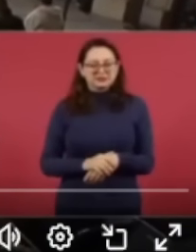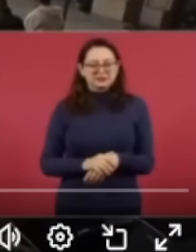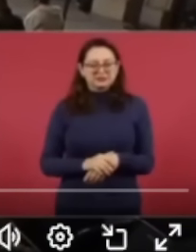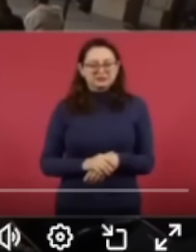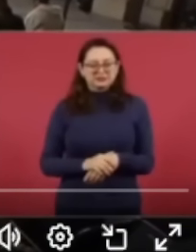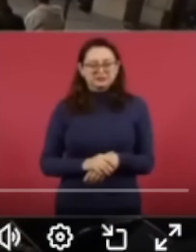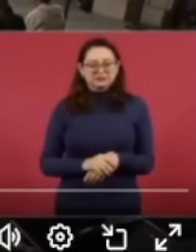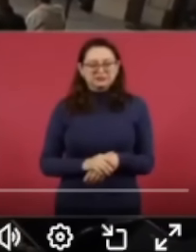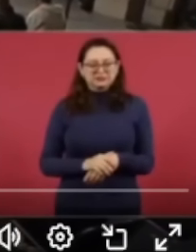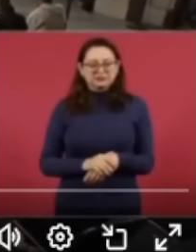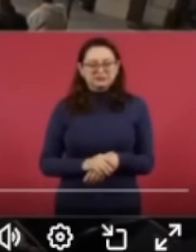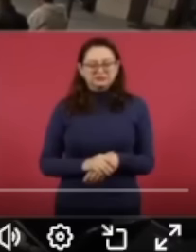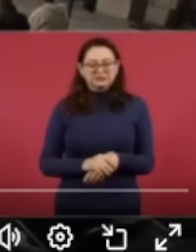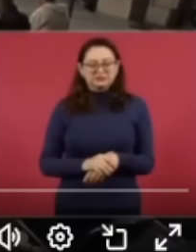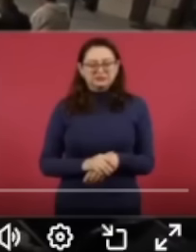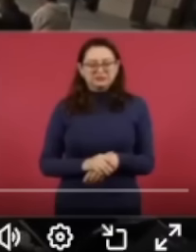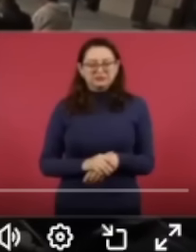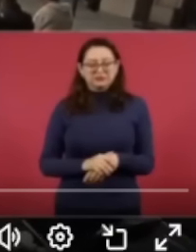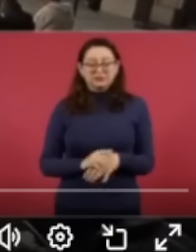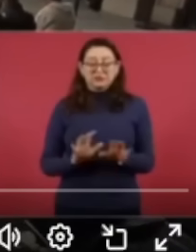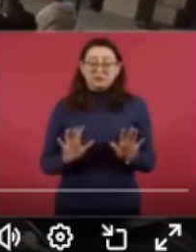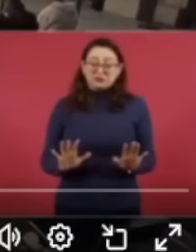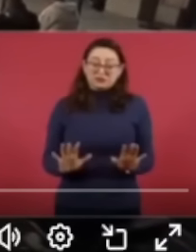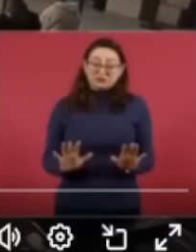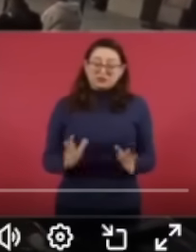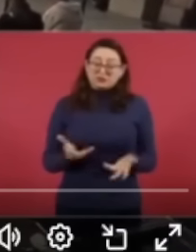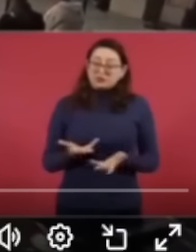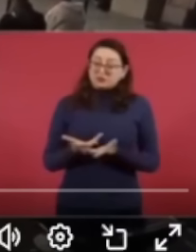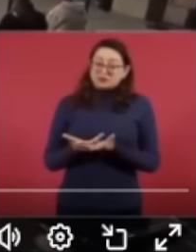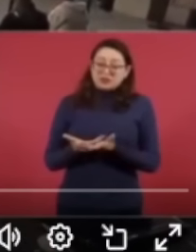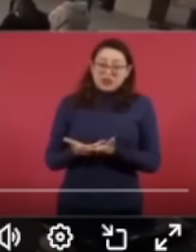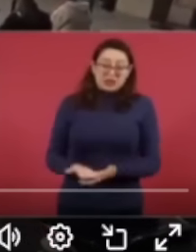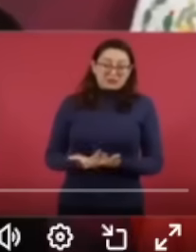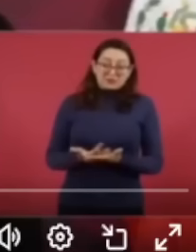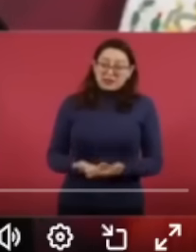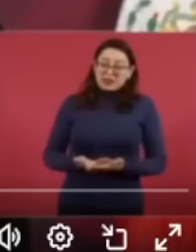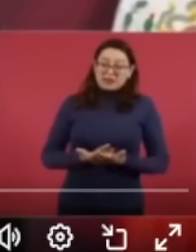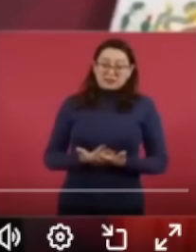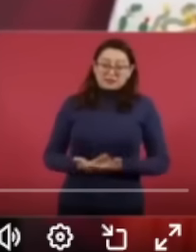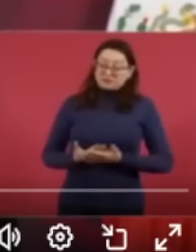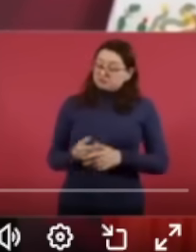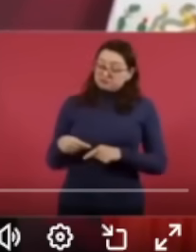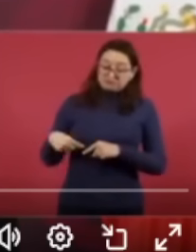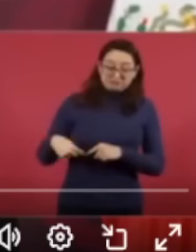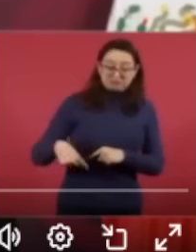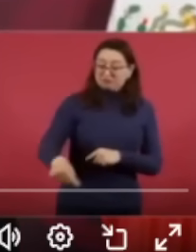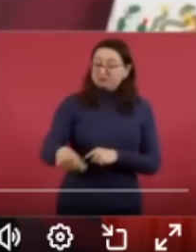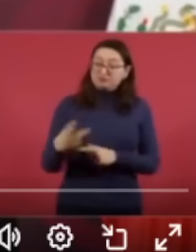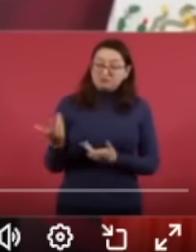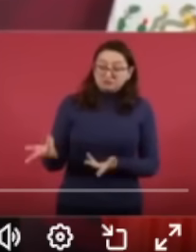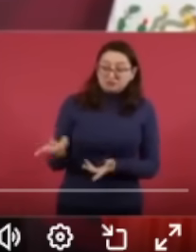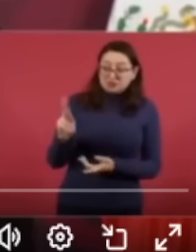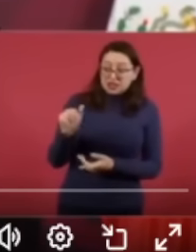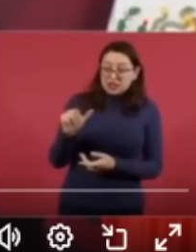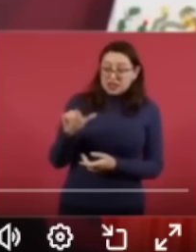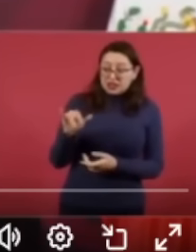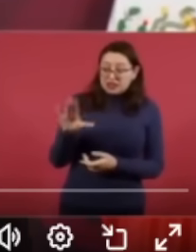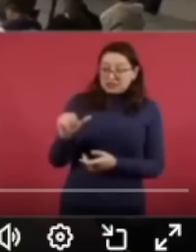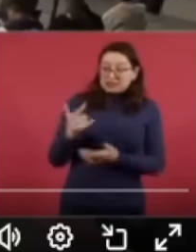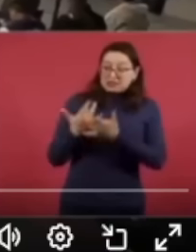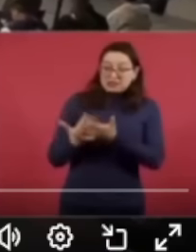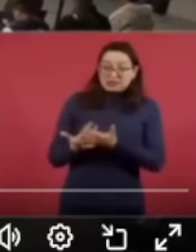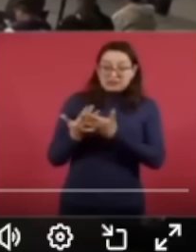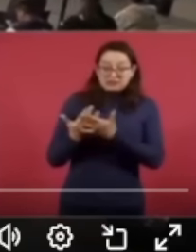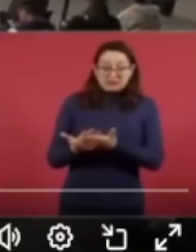hipocresía vamos a esperar a ver qué sucede Por qué no este